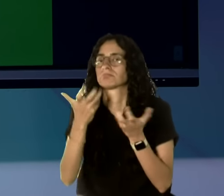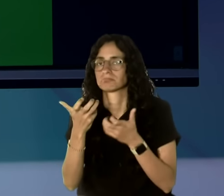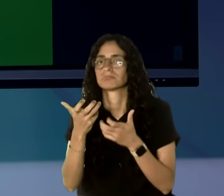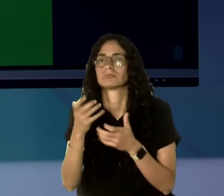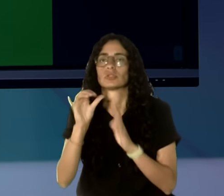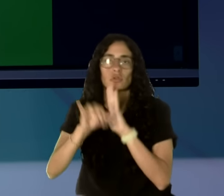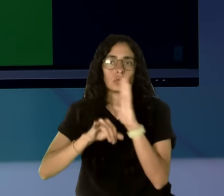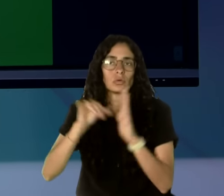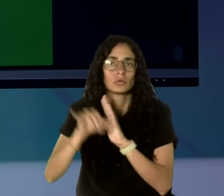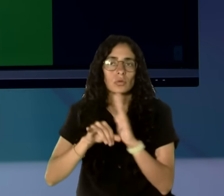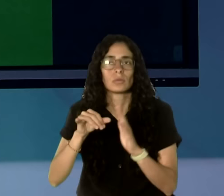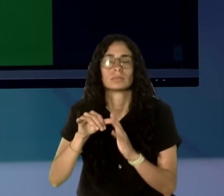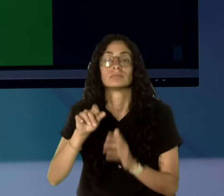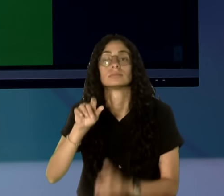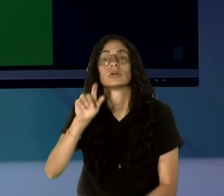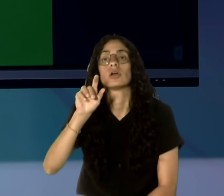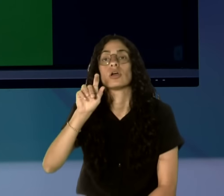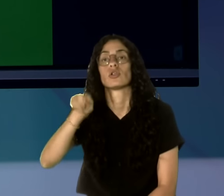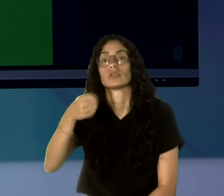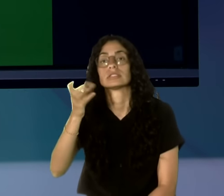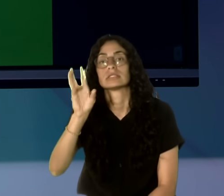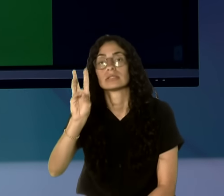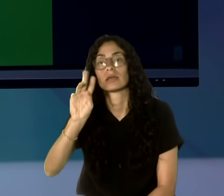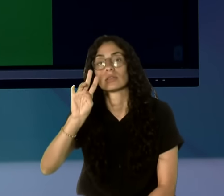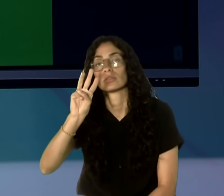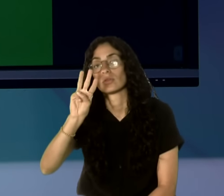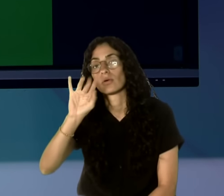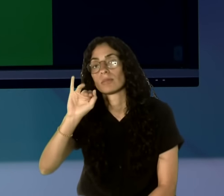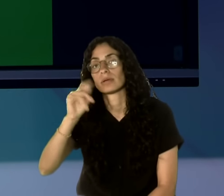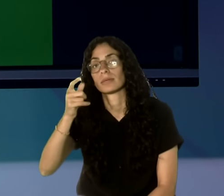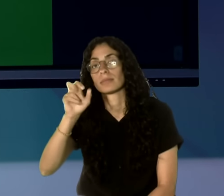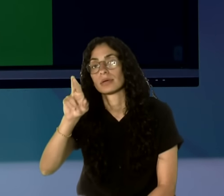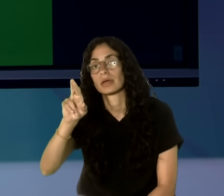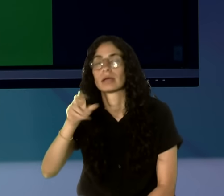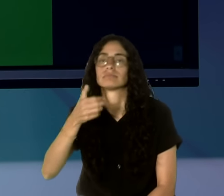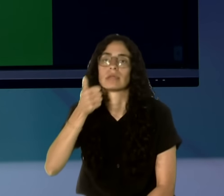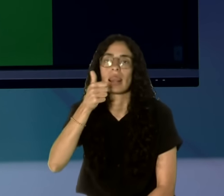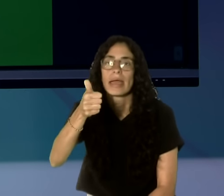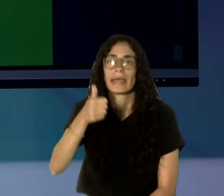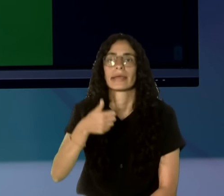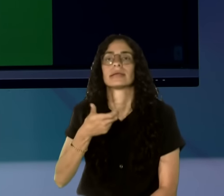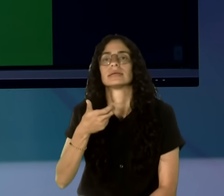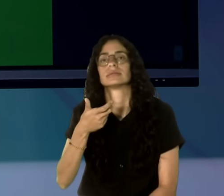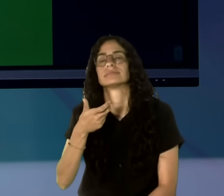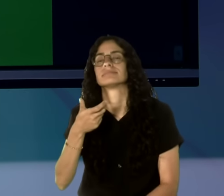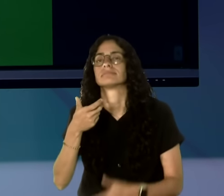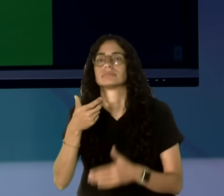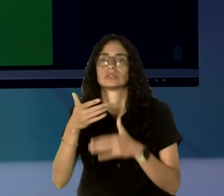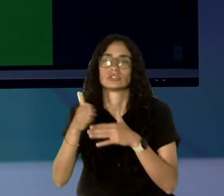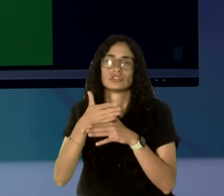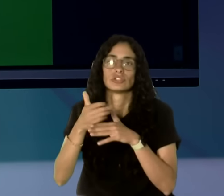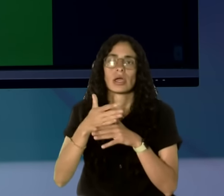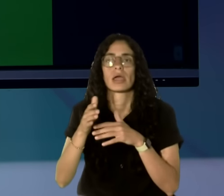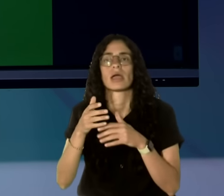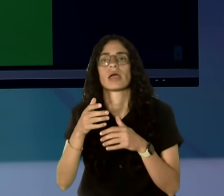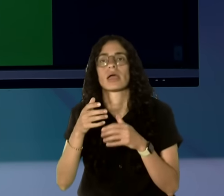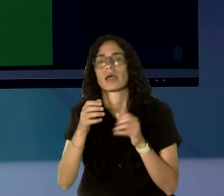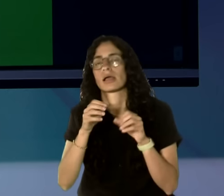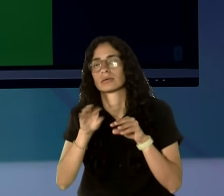canal de YouTube de no6 wpr allí le da verdad like a ese programa copia el vínculo y